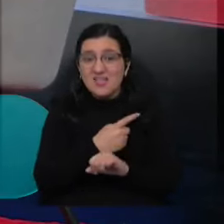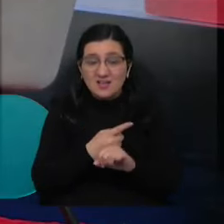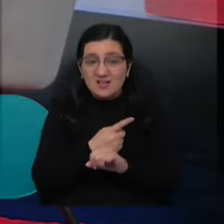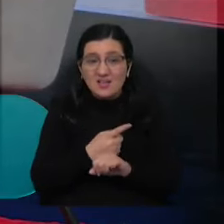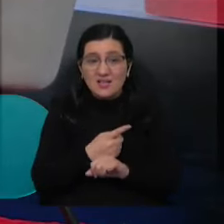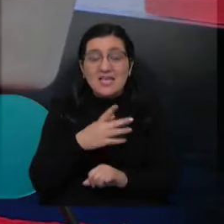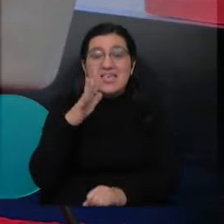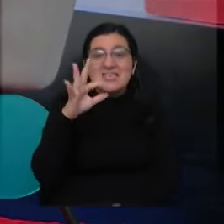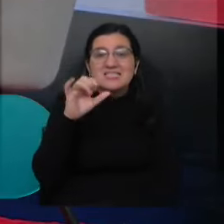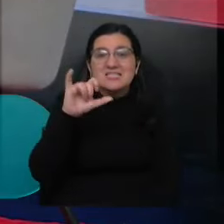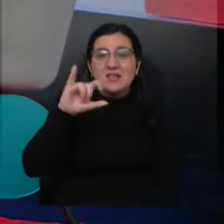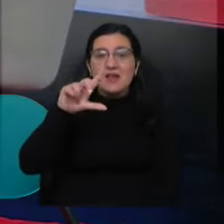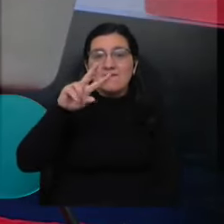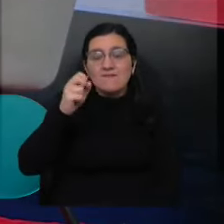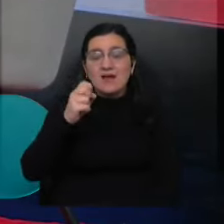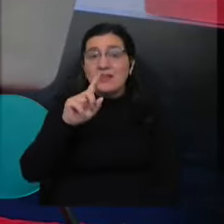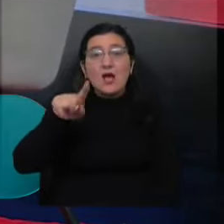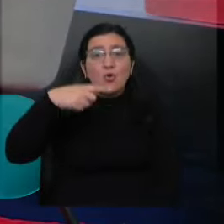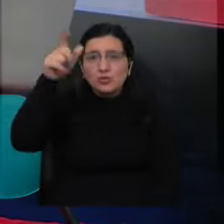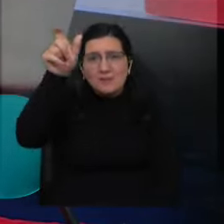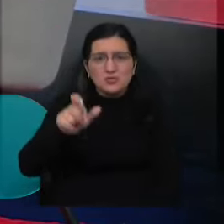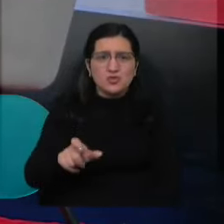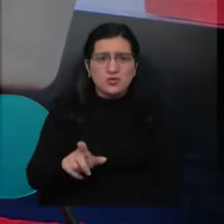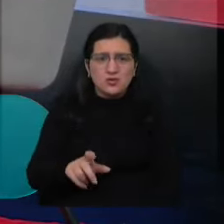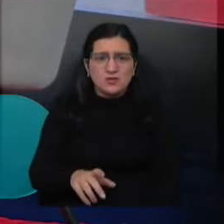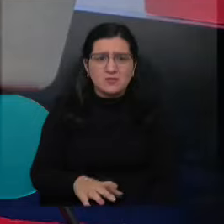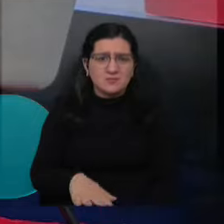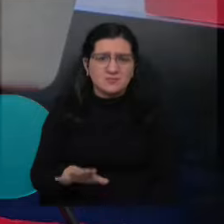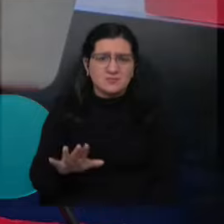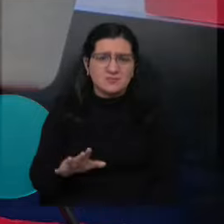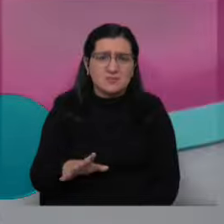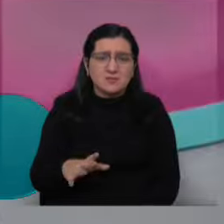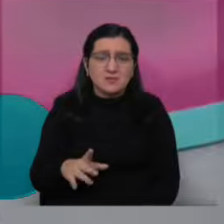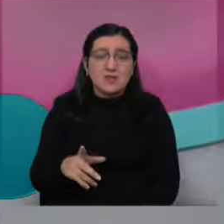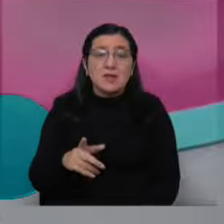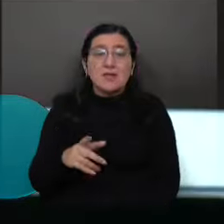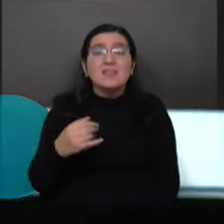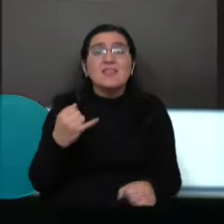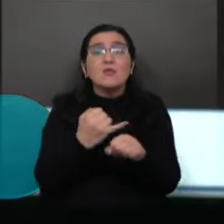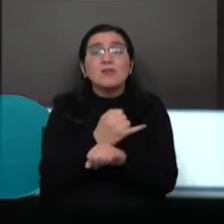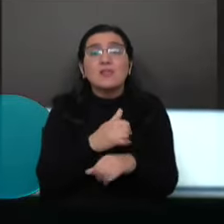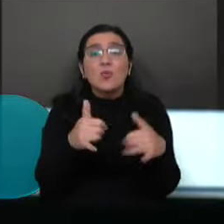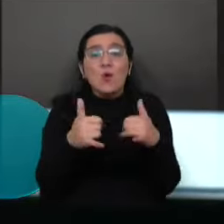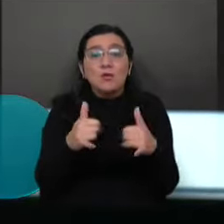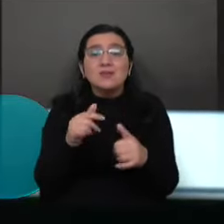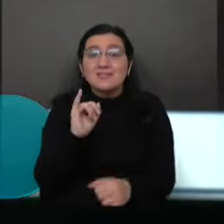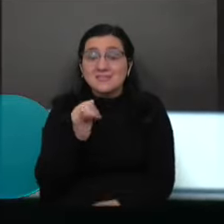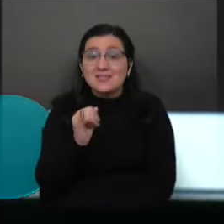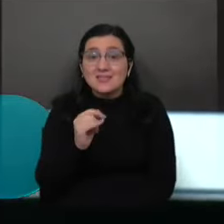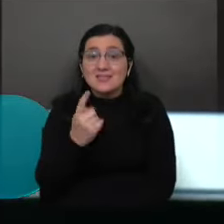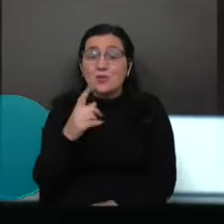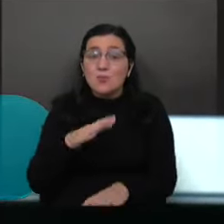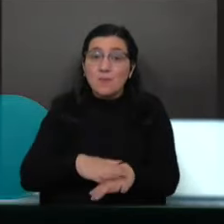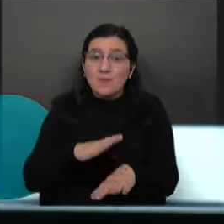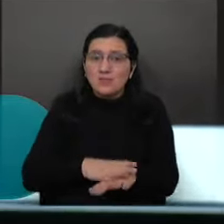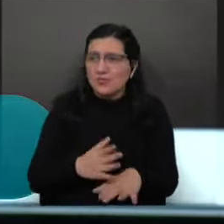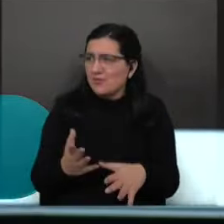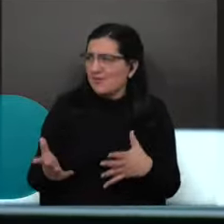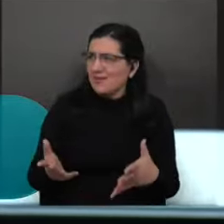tanque Silva no era el tanque era otro que ahora no me acuerdo porque eso fue el error fue que te equivocaste jugador me equivoqué de jugador y y en un momento me